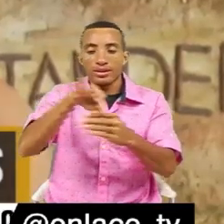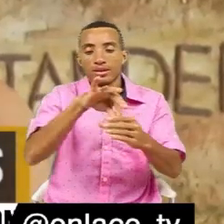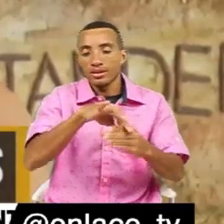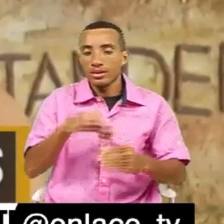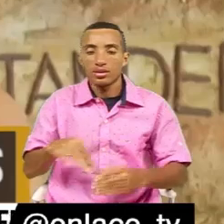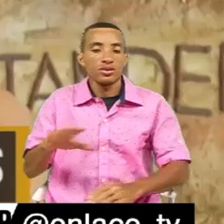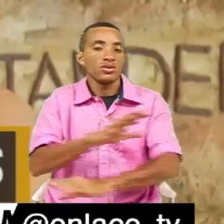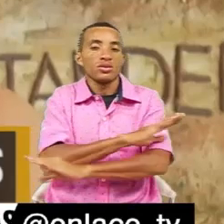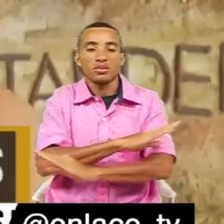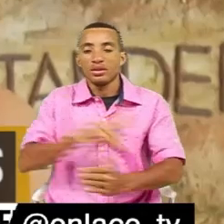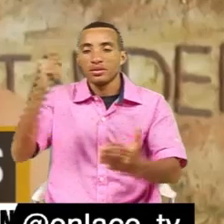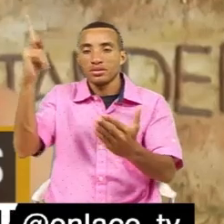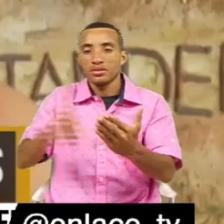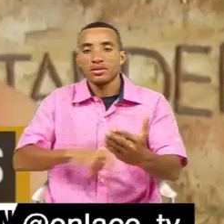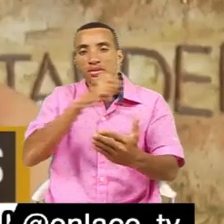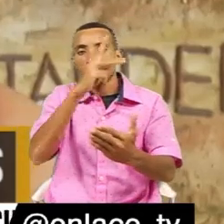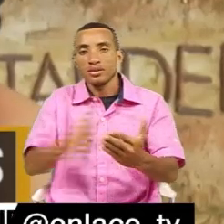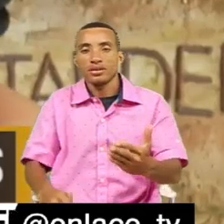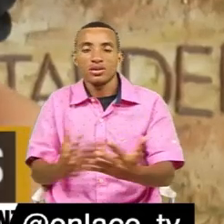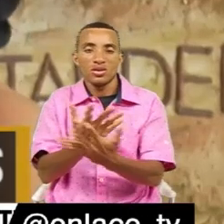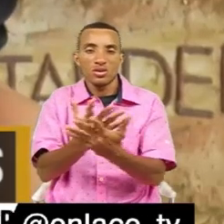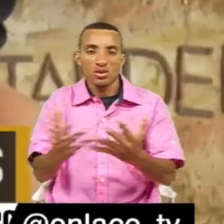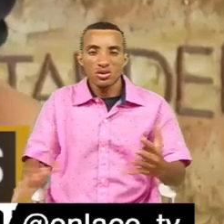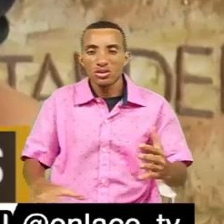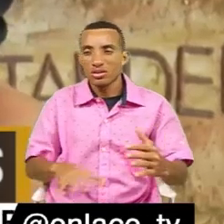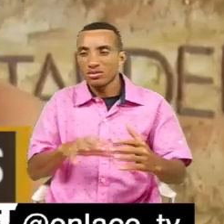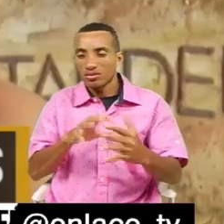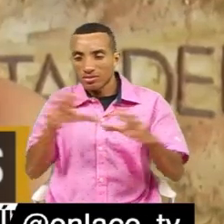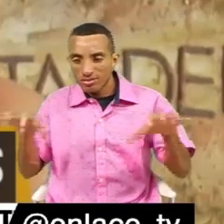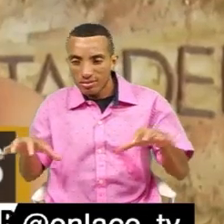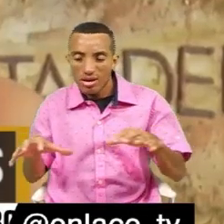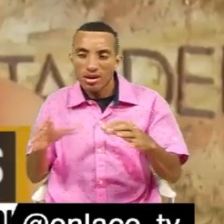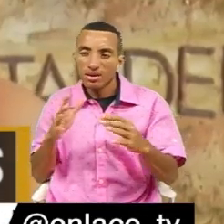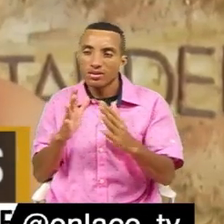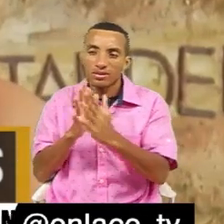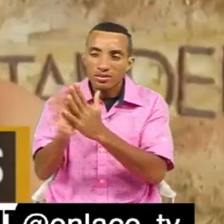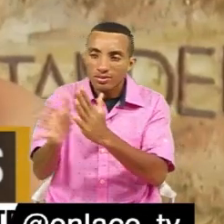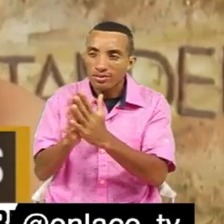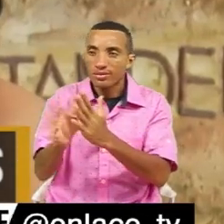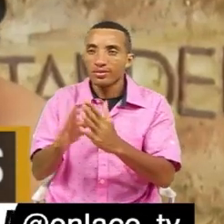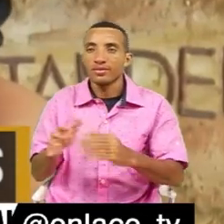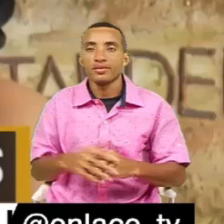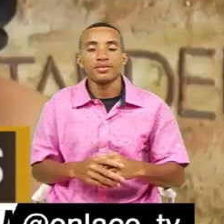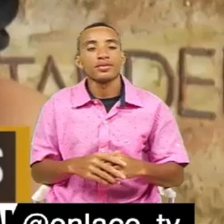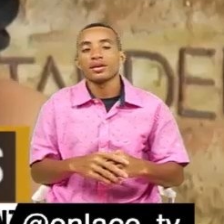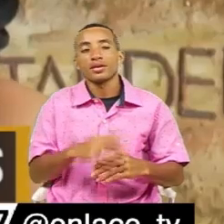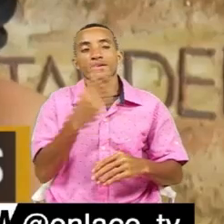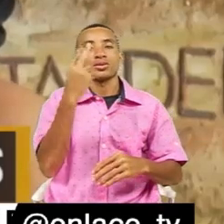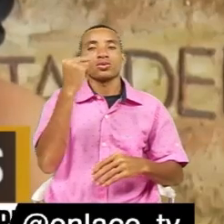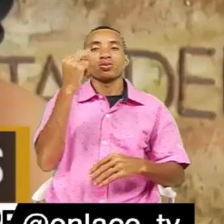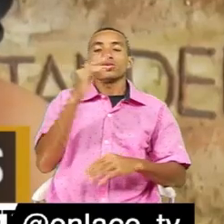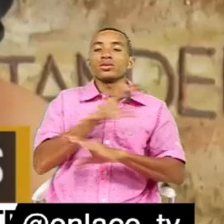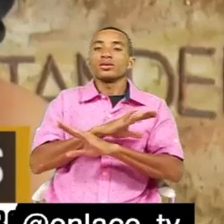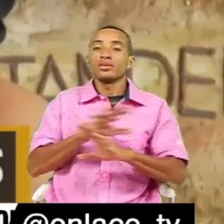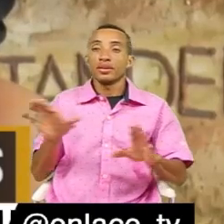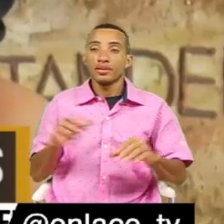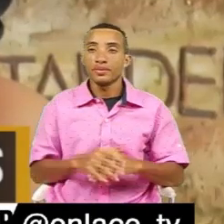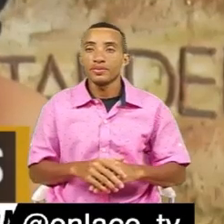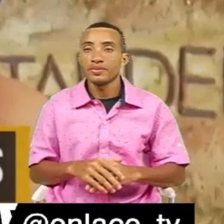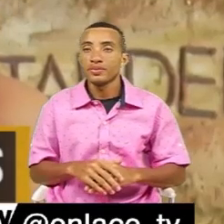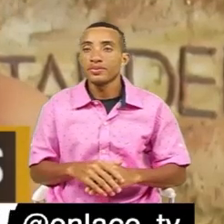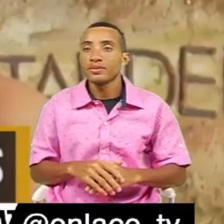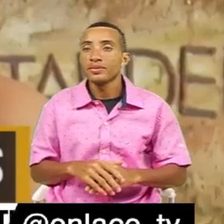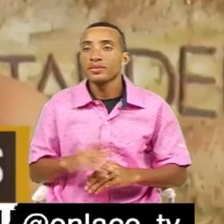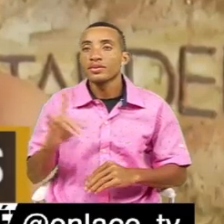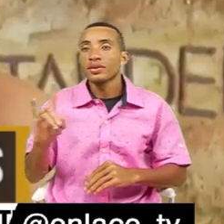cantidad de hechos que no fueron probados y por eso mismo fueron negadas las pretensiones de la demandante. ¿Esa decisión no tiene ningún recurso